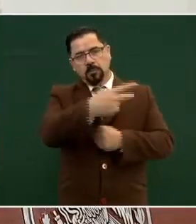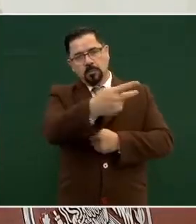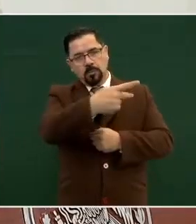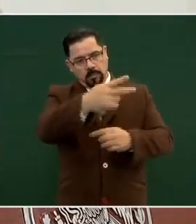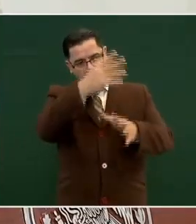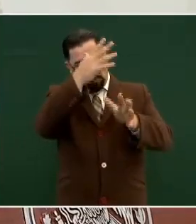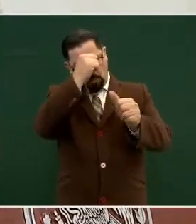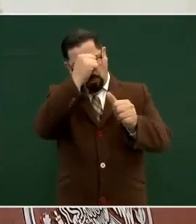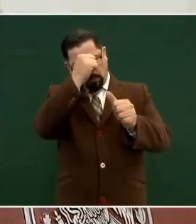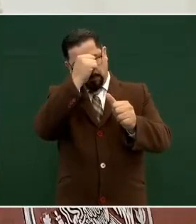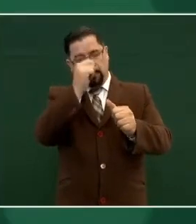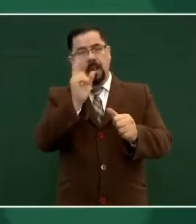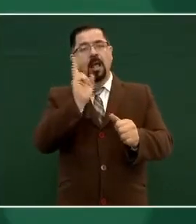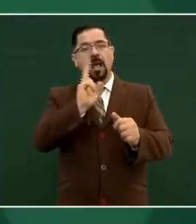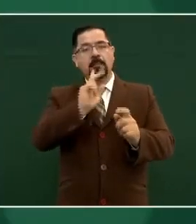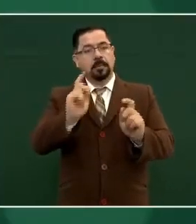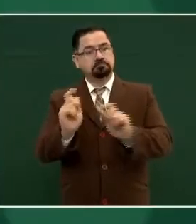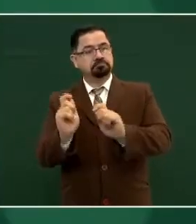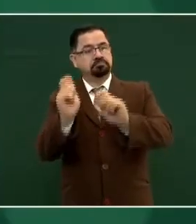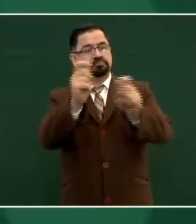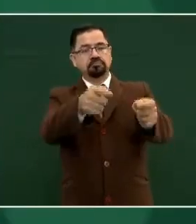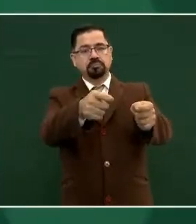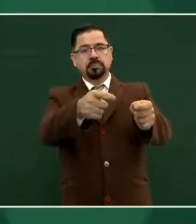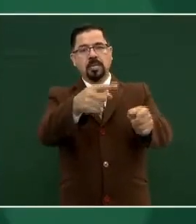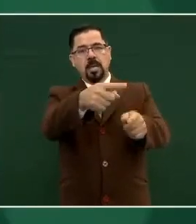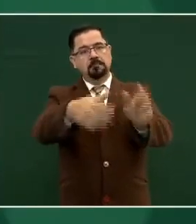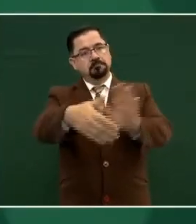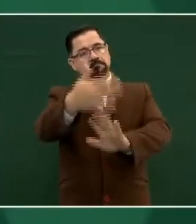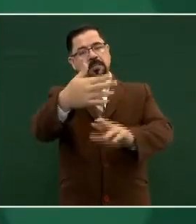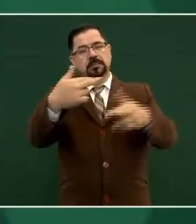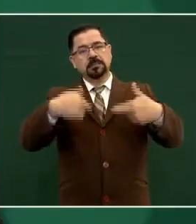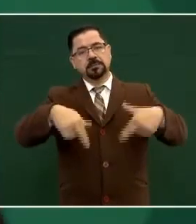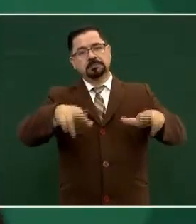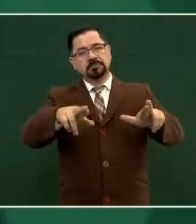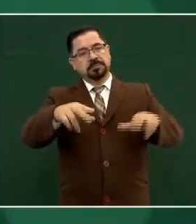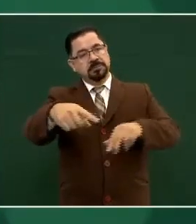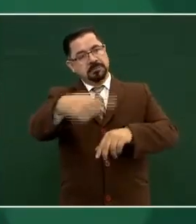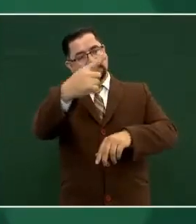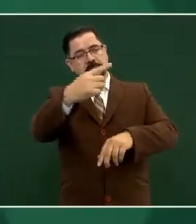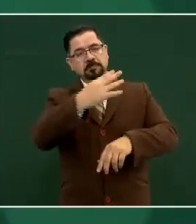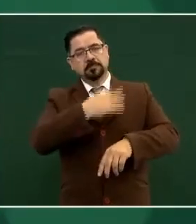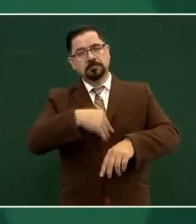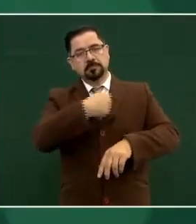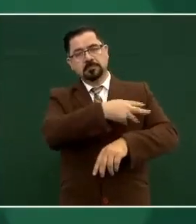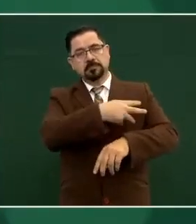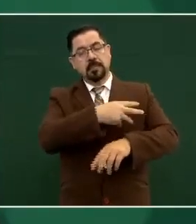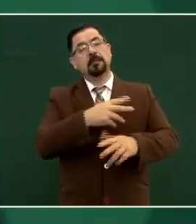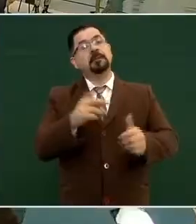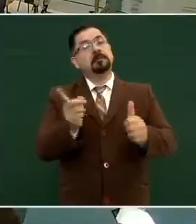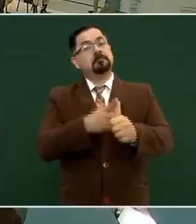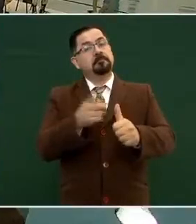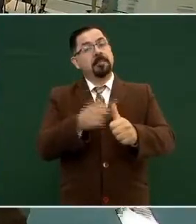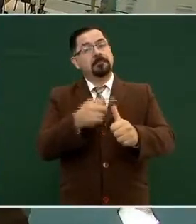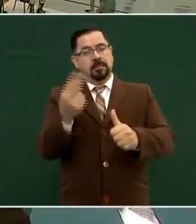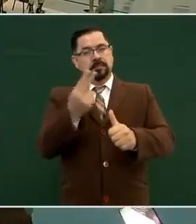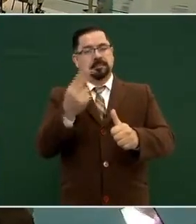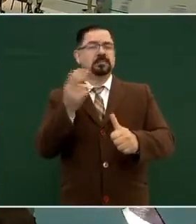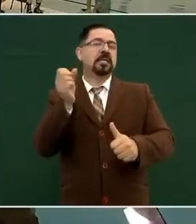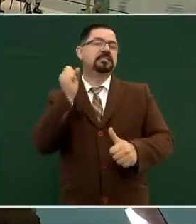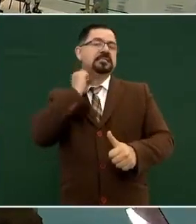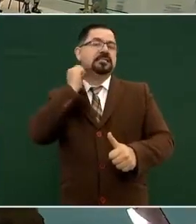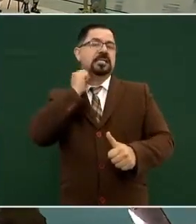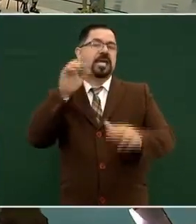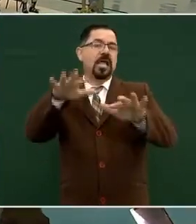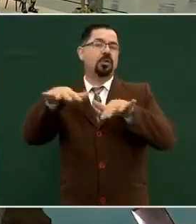para ver lo del nombramiento. Ya van a empezar a presentarse al Senado todas